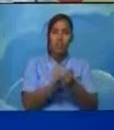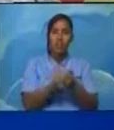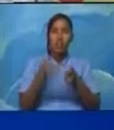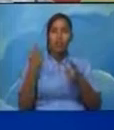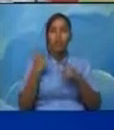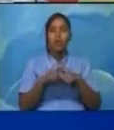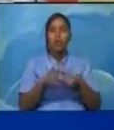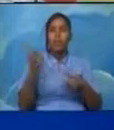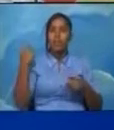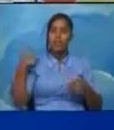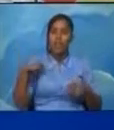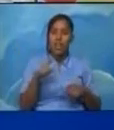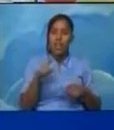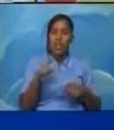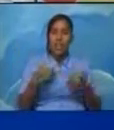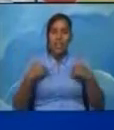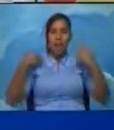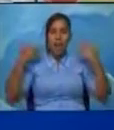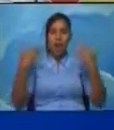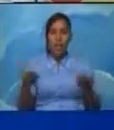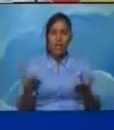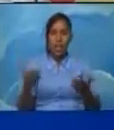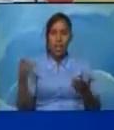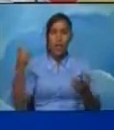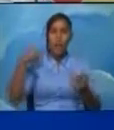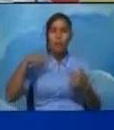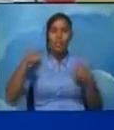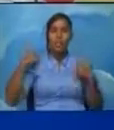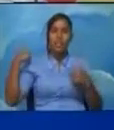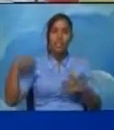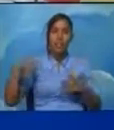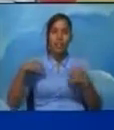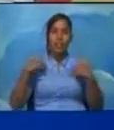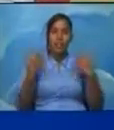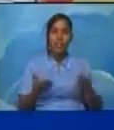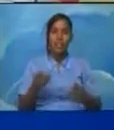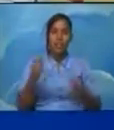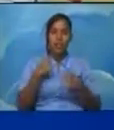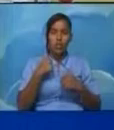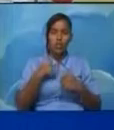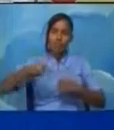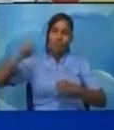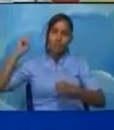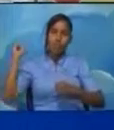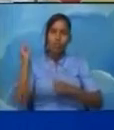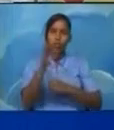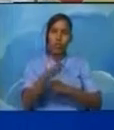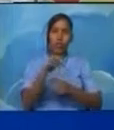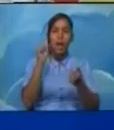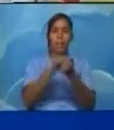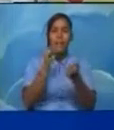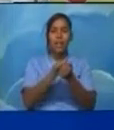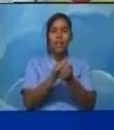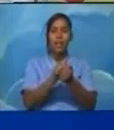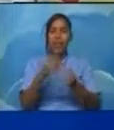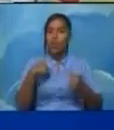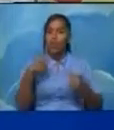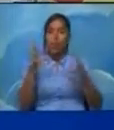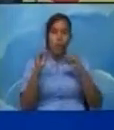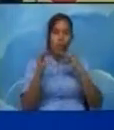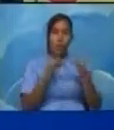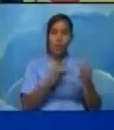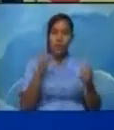tenían cansado. Arto. Tan cansado me tenían que yo boté la piedra. Ah. En lugar de hablarle a la